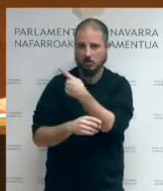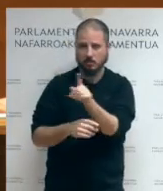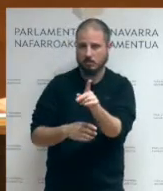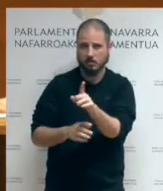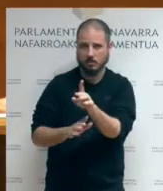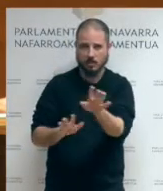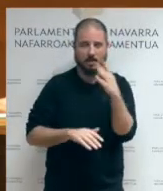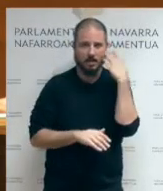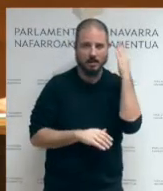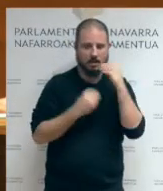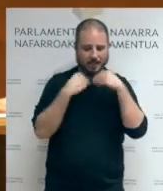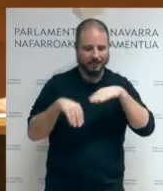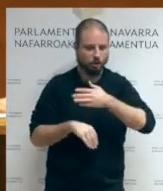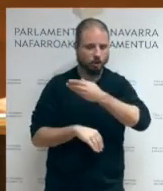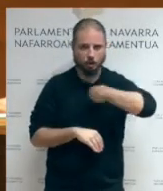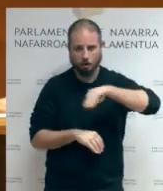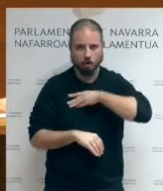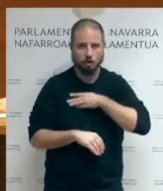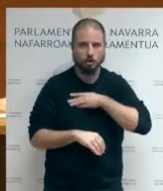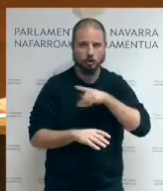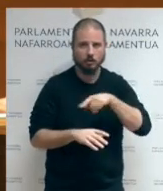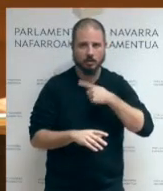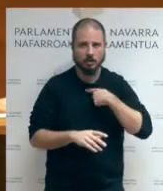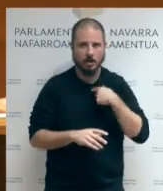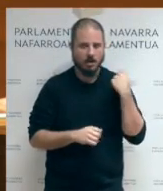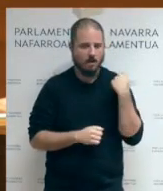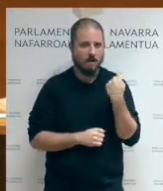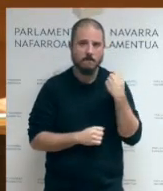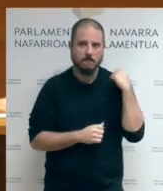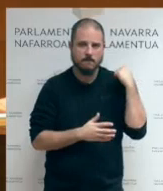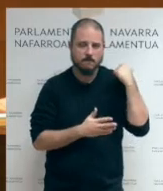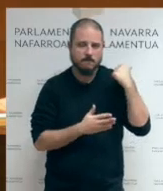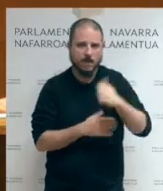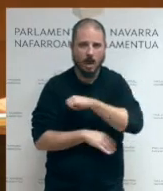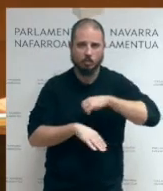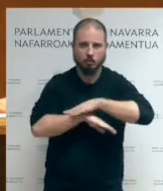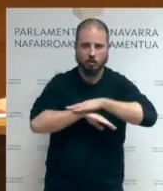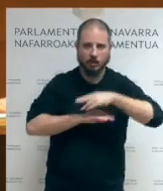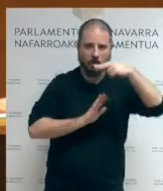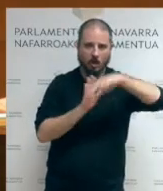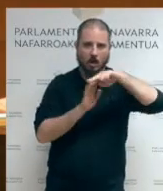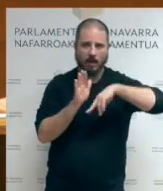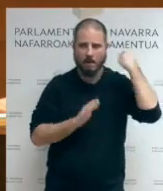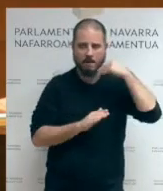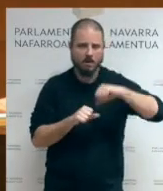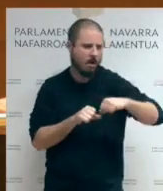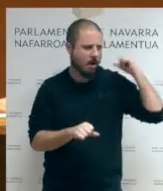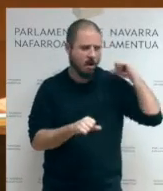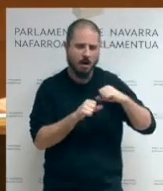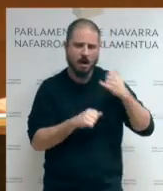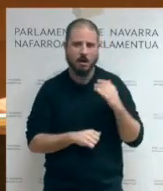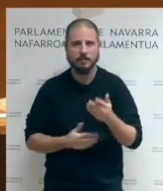Navarra, en virtud de su historia, venía ya ejerciendo con mucha fuerza el autogobierno, el régimen foral. Están, de